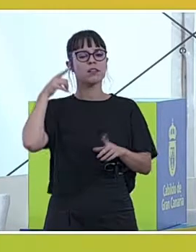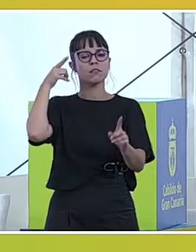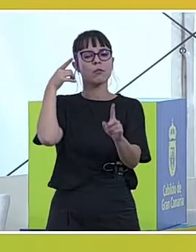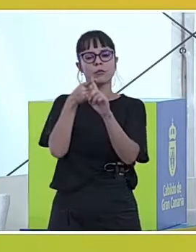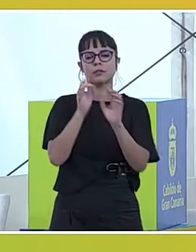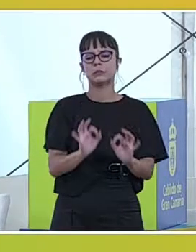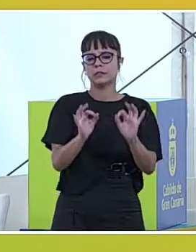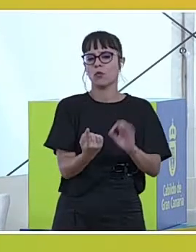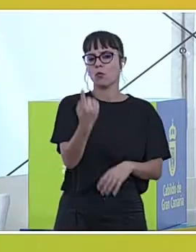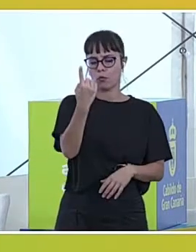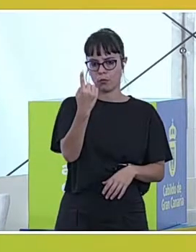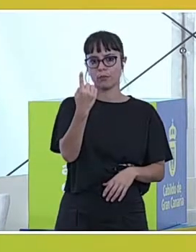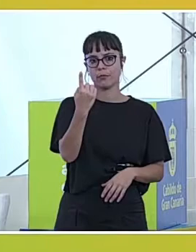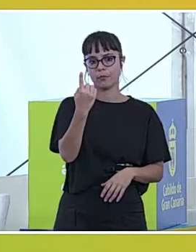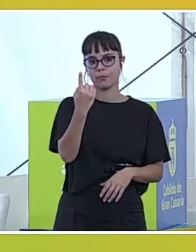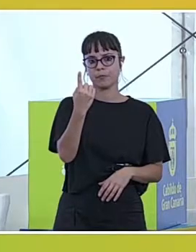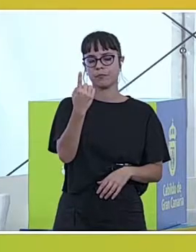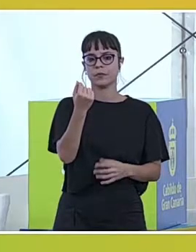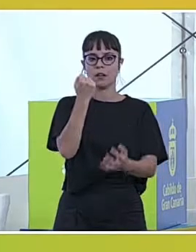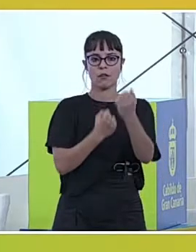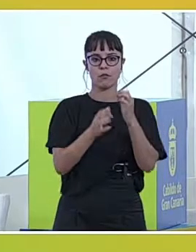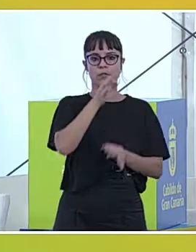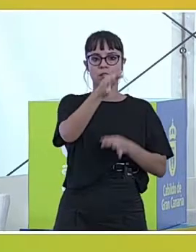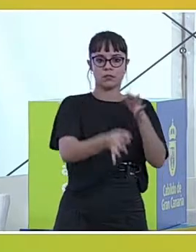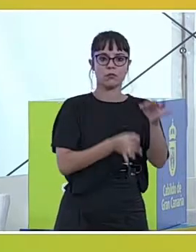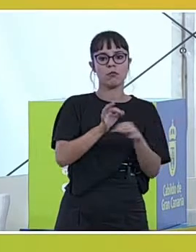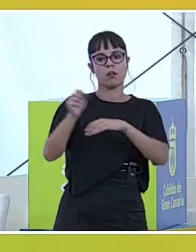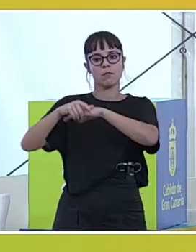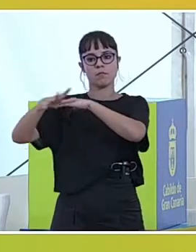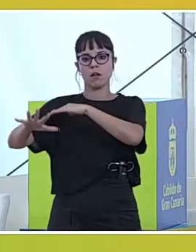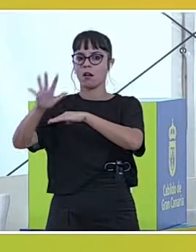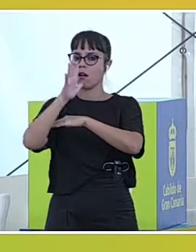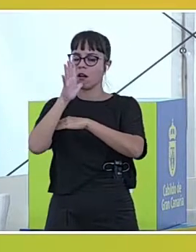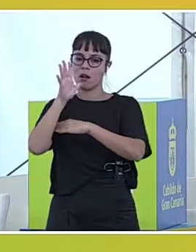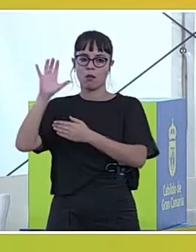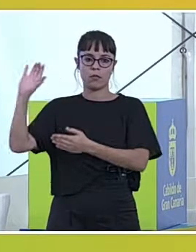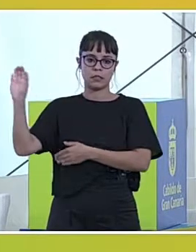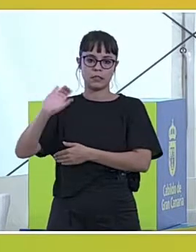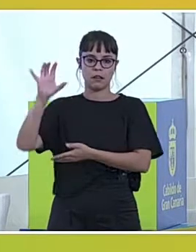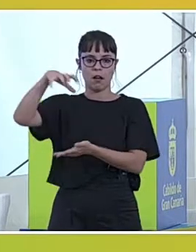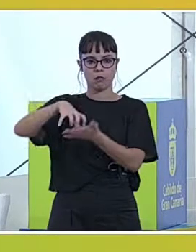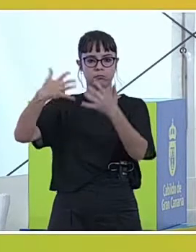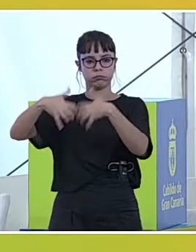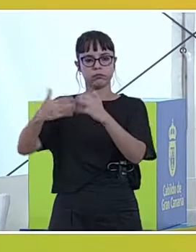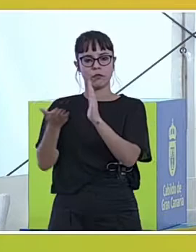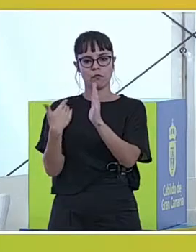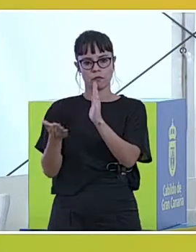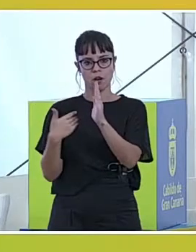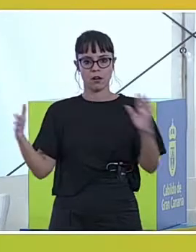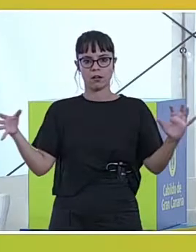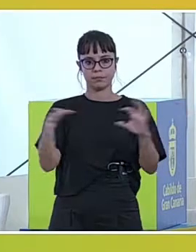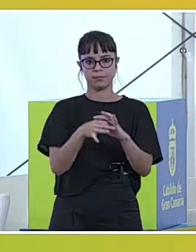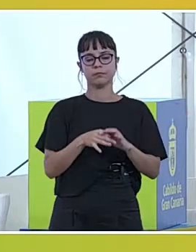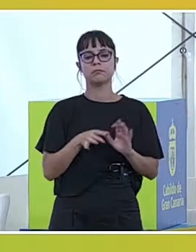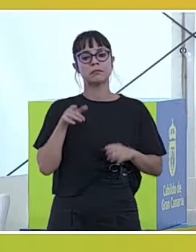específicos es precisamente la economía circular asociada a la desalación. Hablamos mucho de plantas desaladoras y de la desalación poco se habla